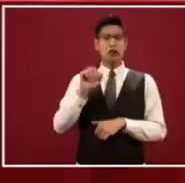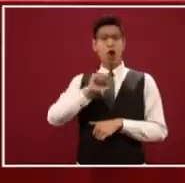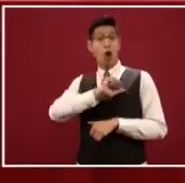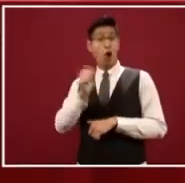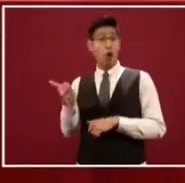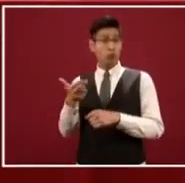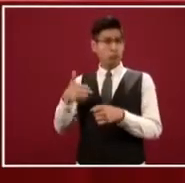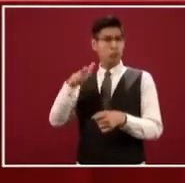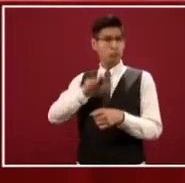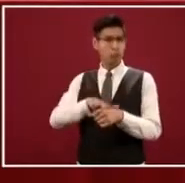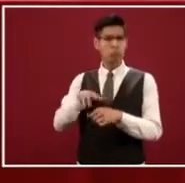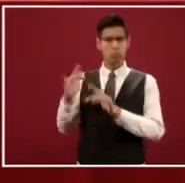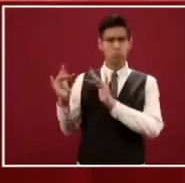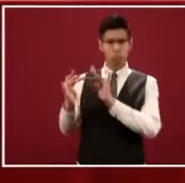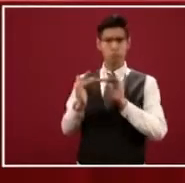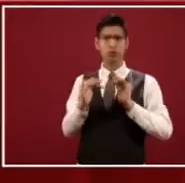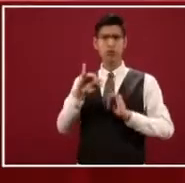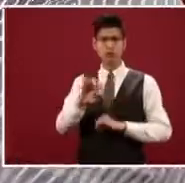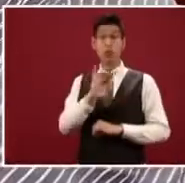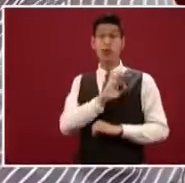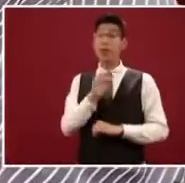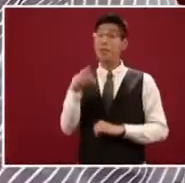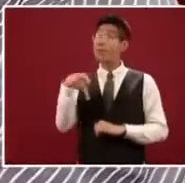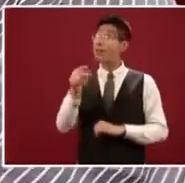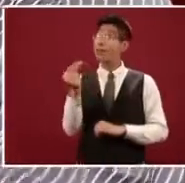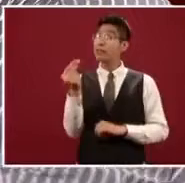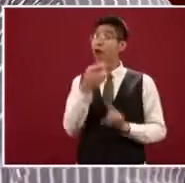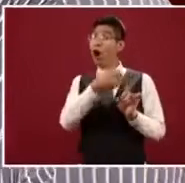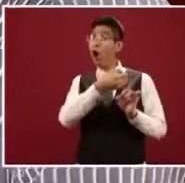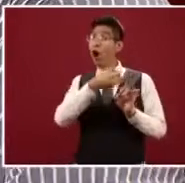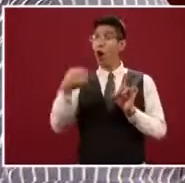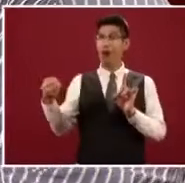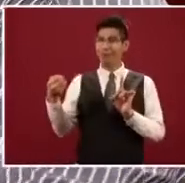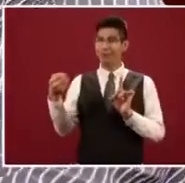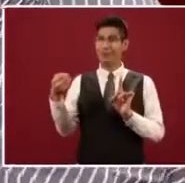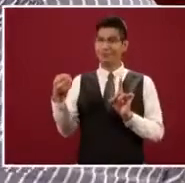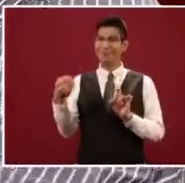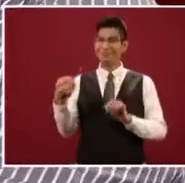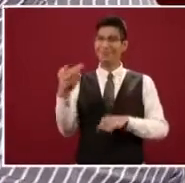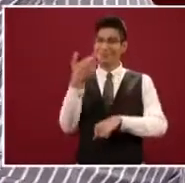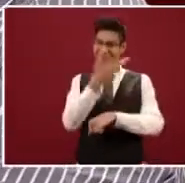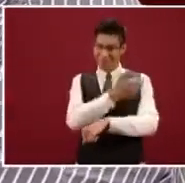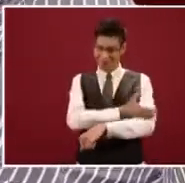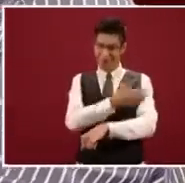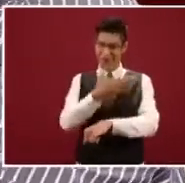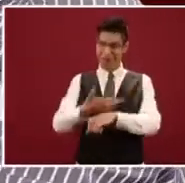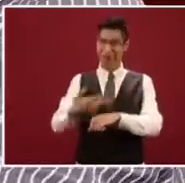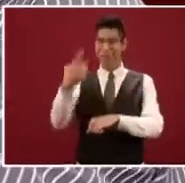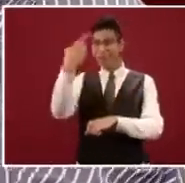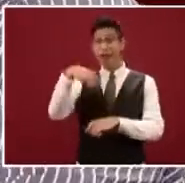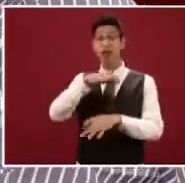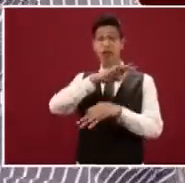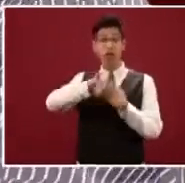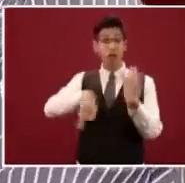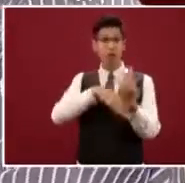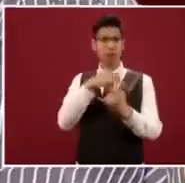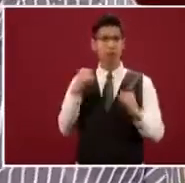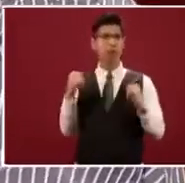un elemento importantísimo es la coordinación para que todas las instituciones que